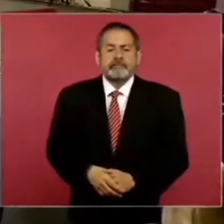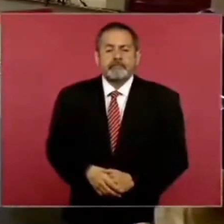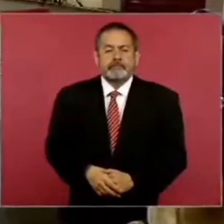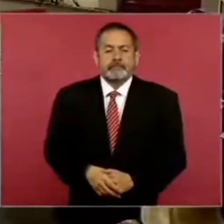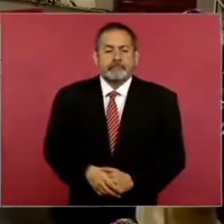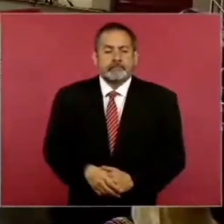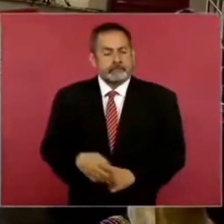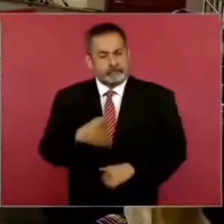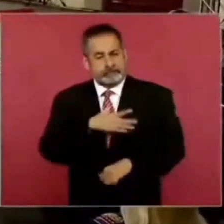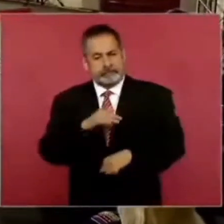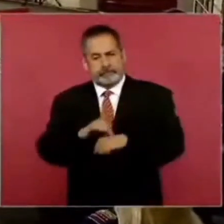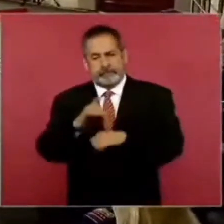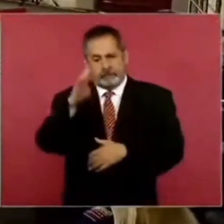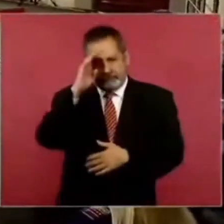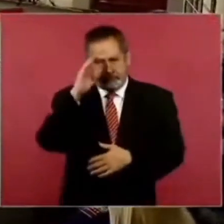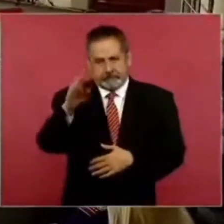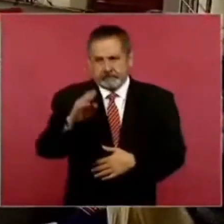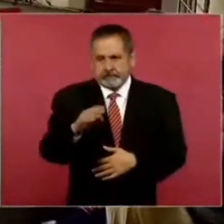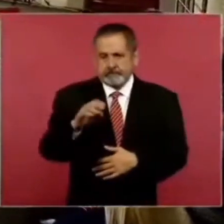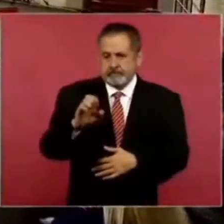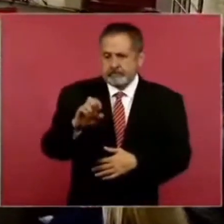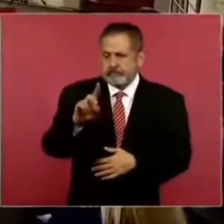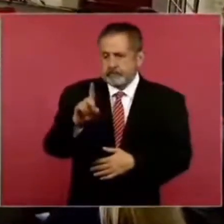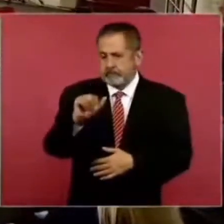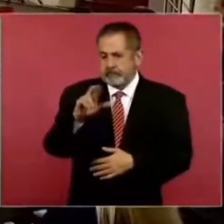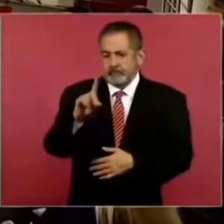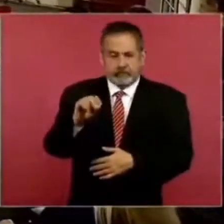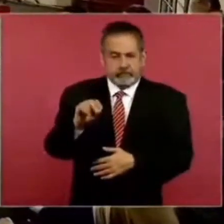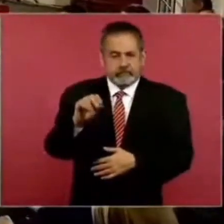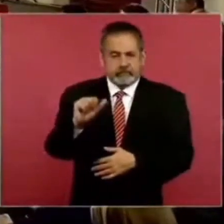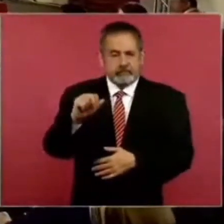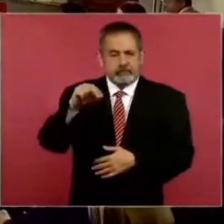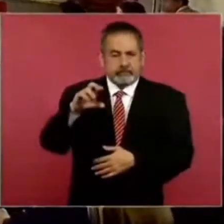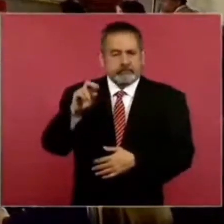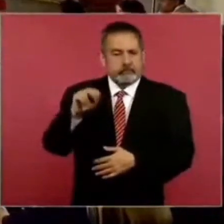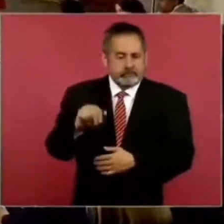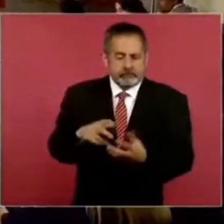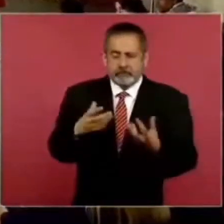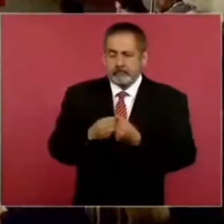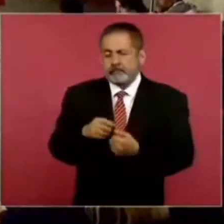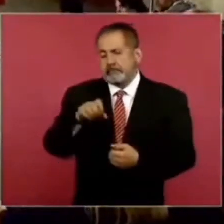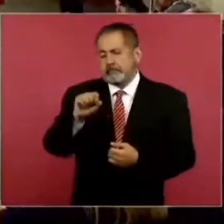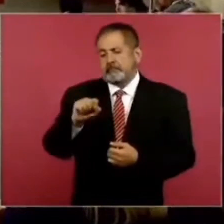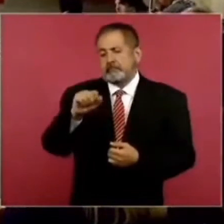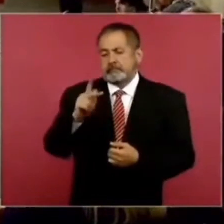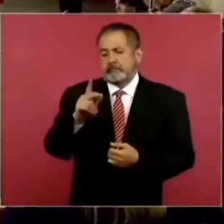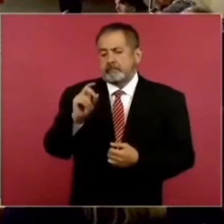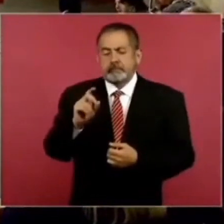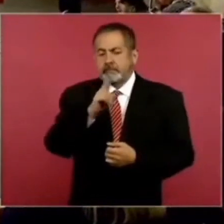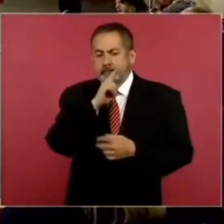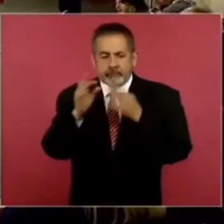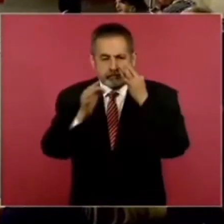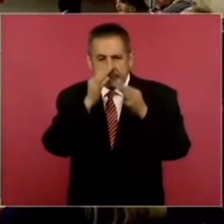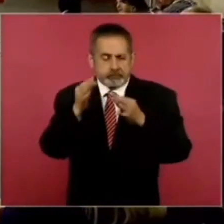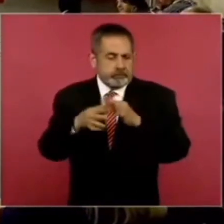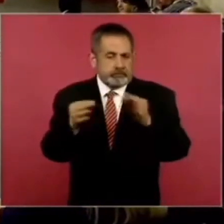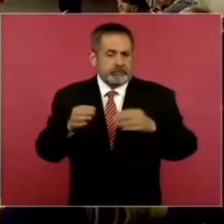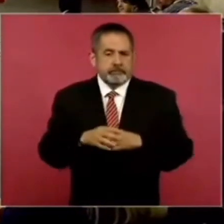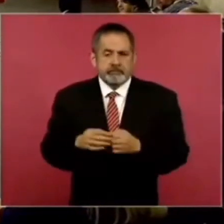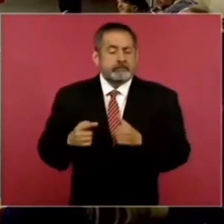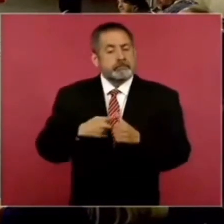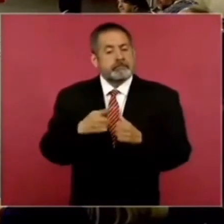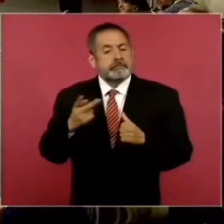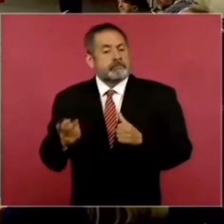Buenos días, señor presidente. Eduardo Esquivel Ancona, SDP Noticias. Mi primera pregunta